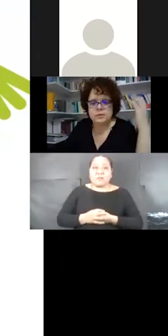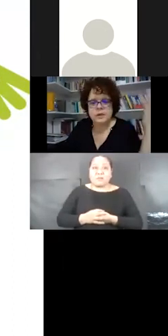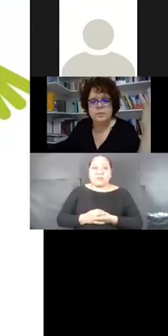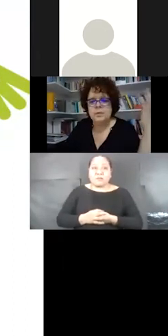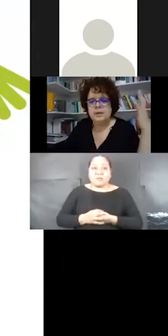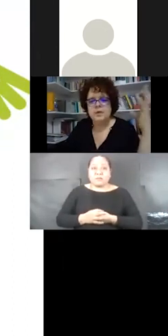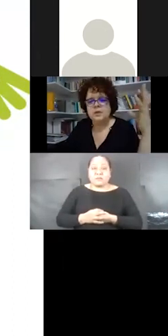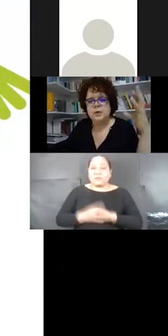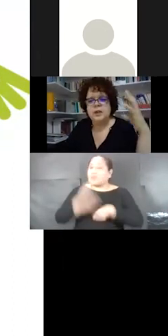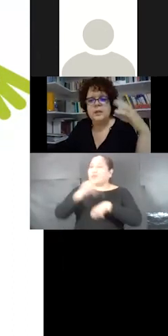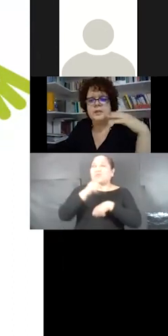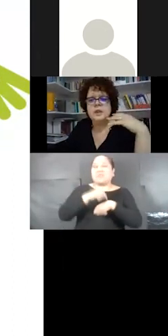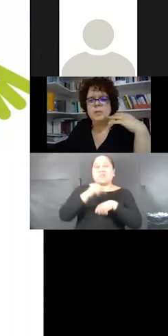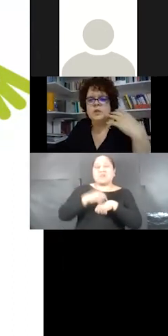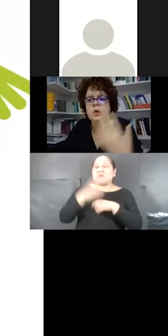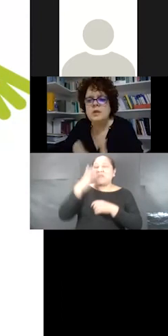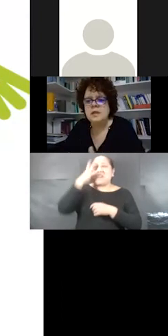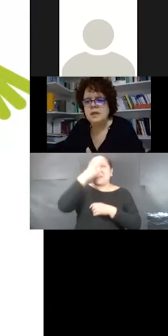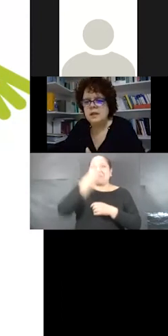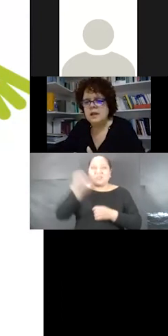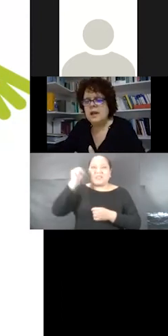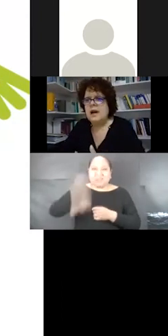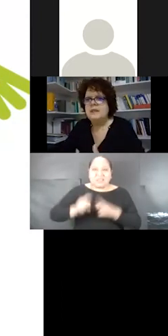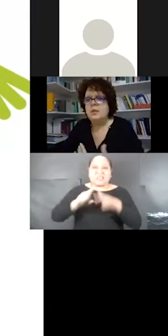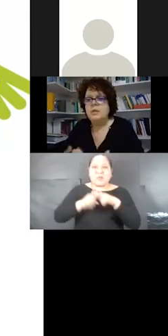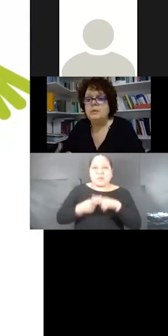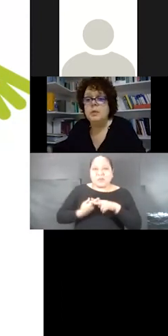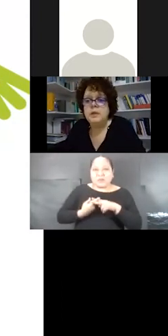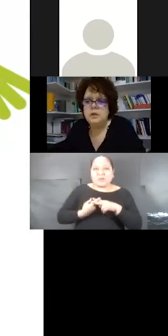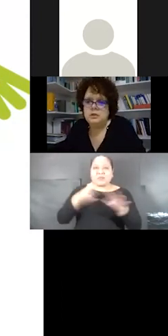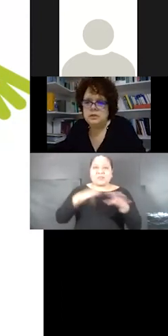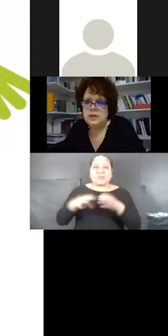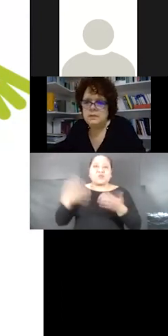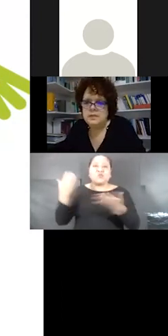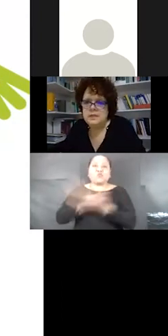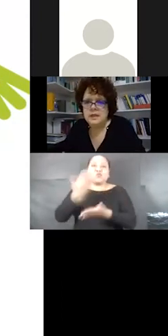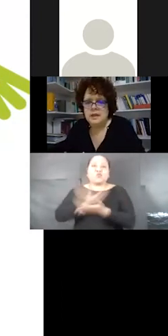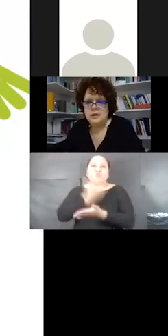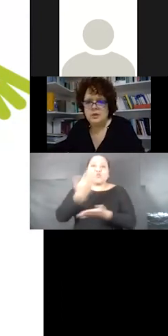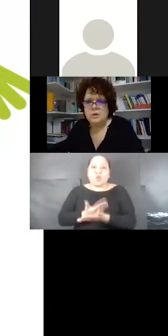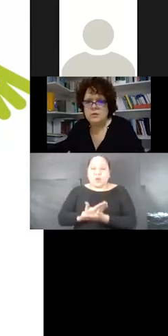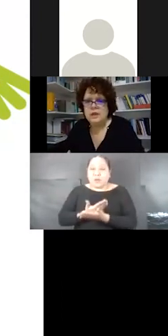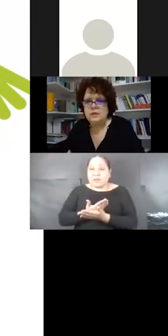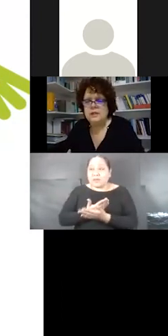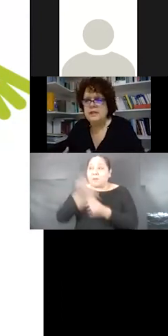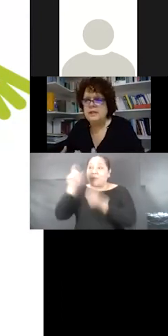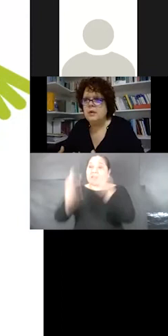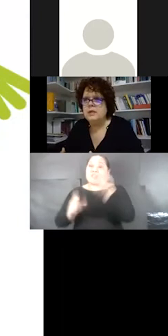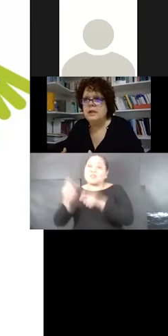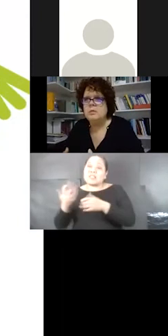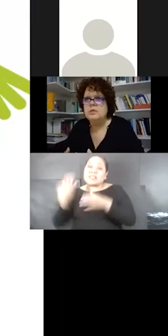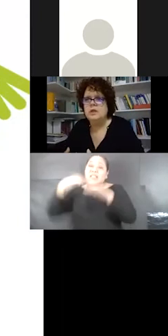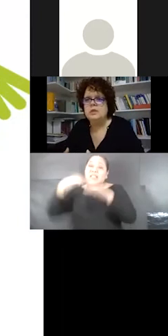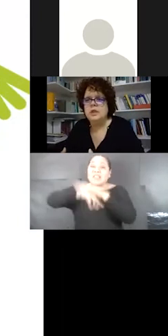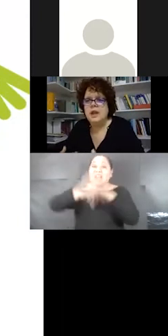un tiempo maravilloso porque realmente se comenzó a hacer nuevos públicos que visiten a los museos y que se dieran cuenta